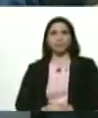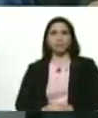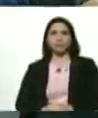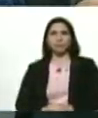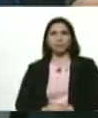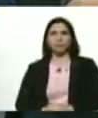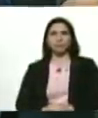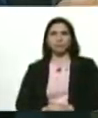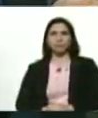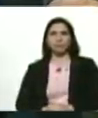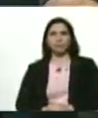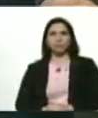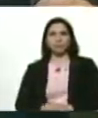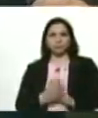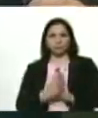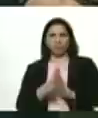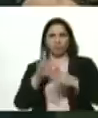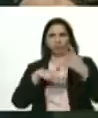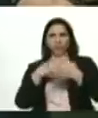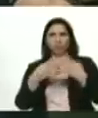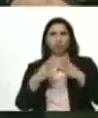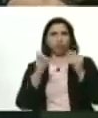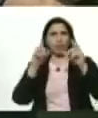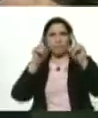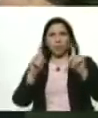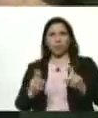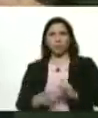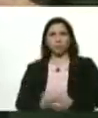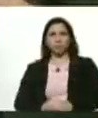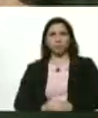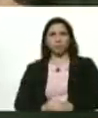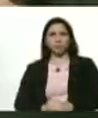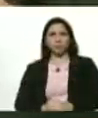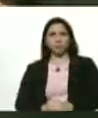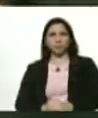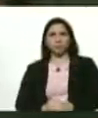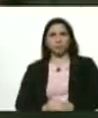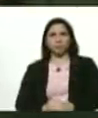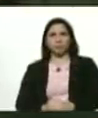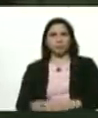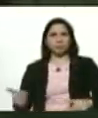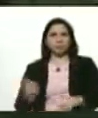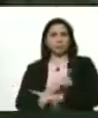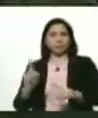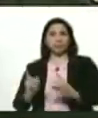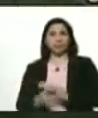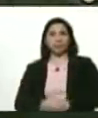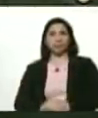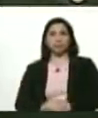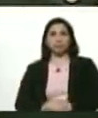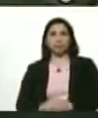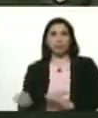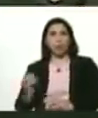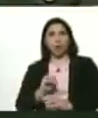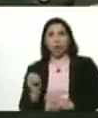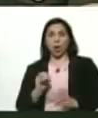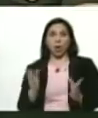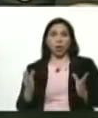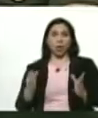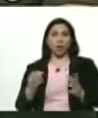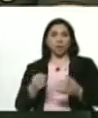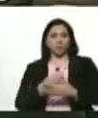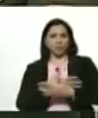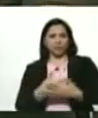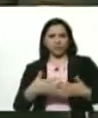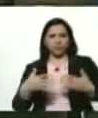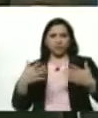la gráfica todas las pruebas rápidas o moleculares en venezuela- todas